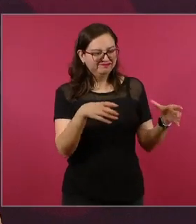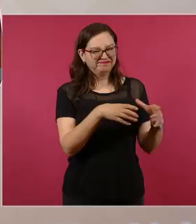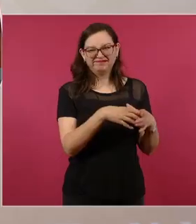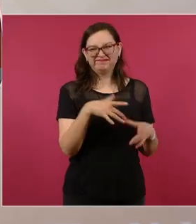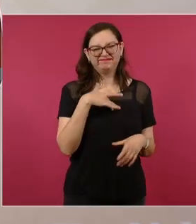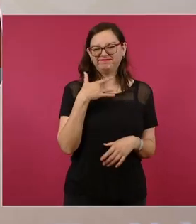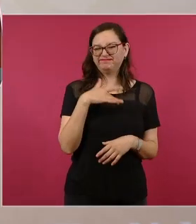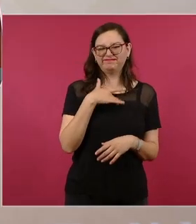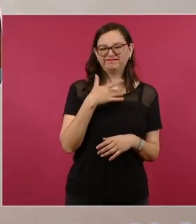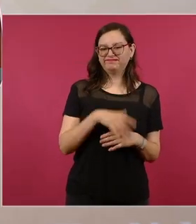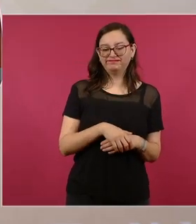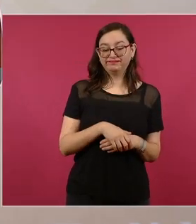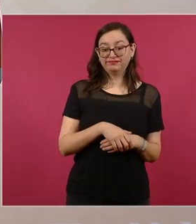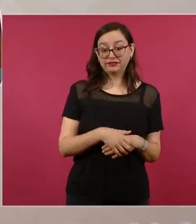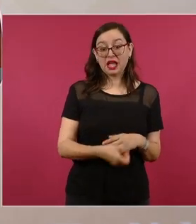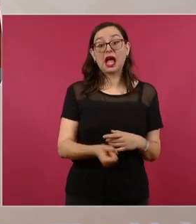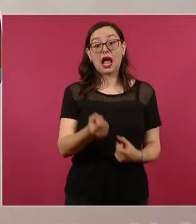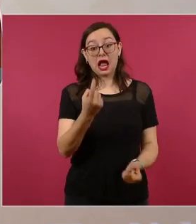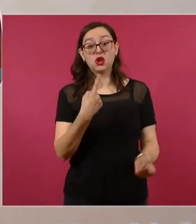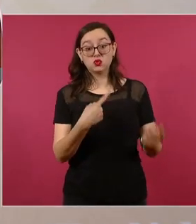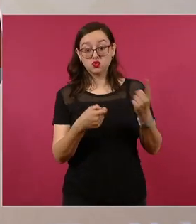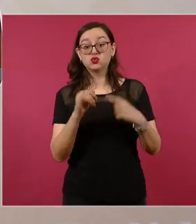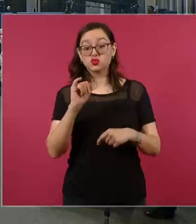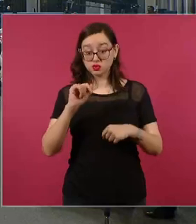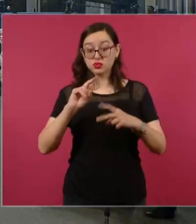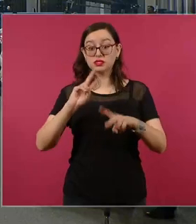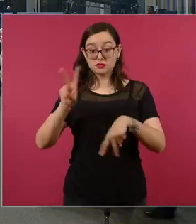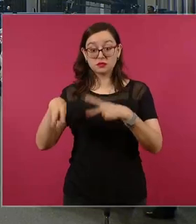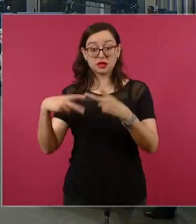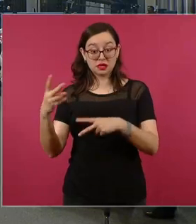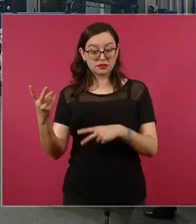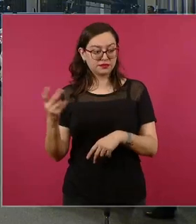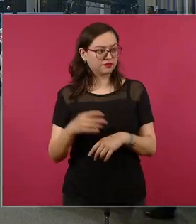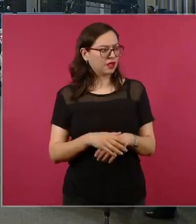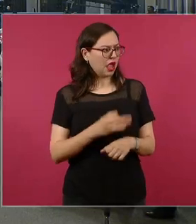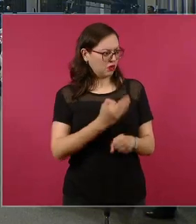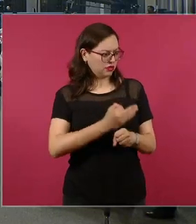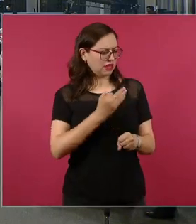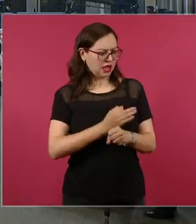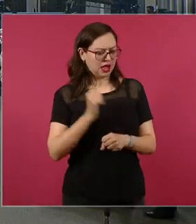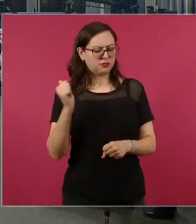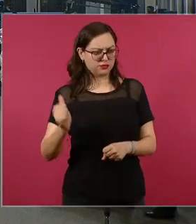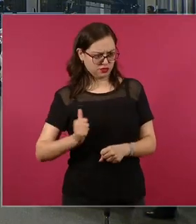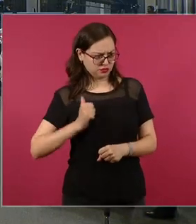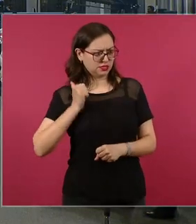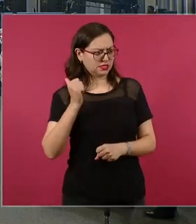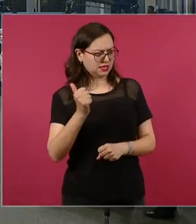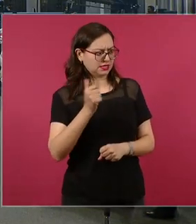ir. Ahora sería muy bueno que explicaran que para